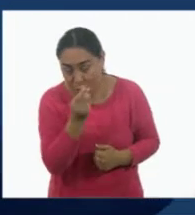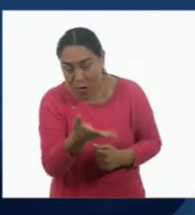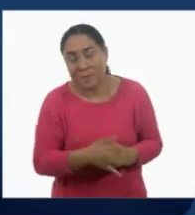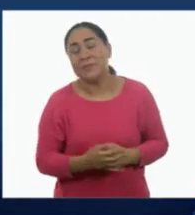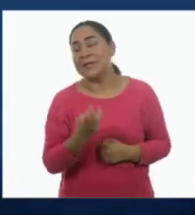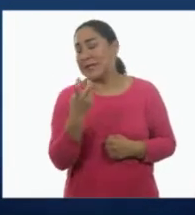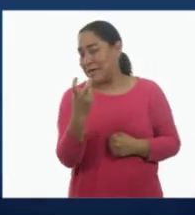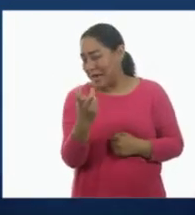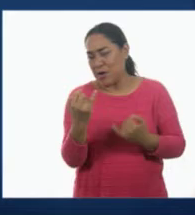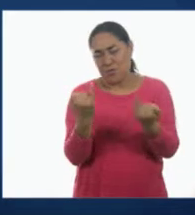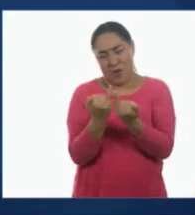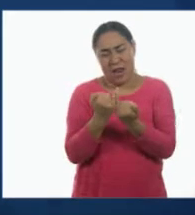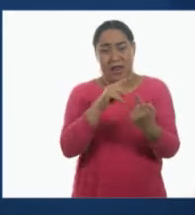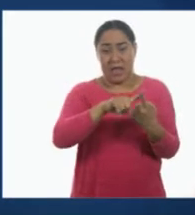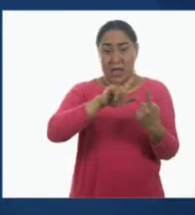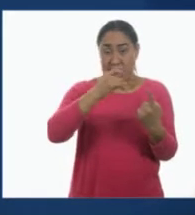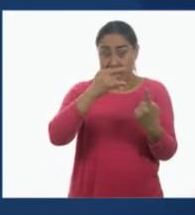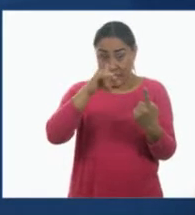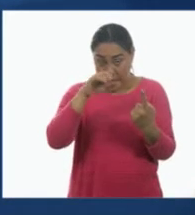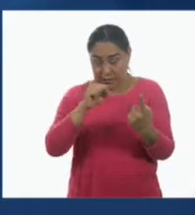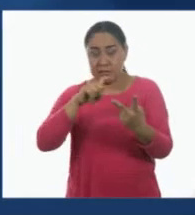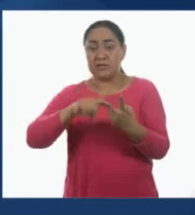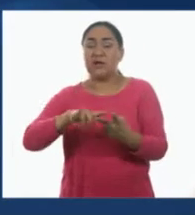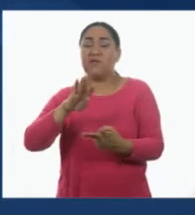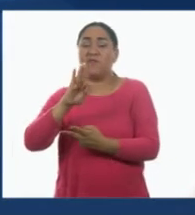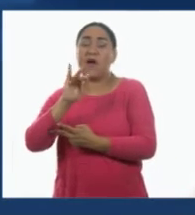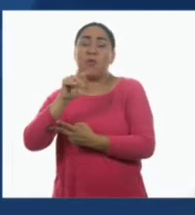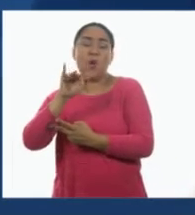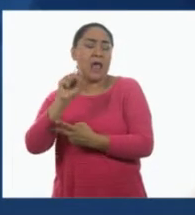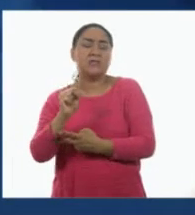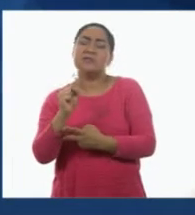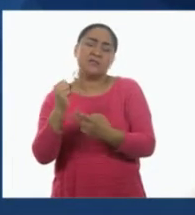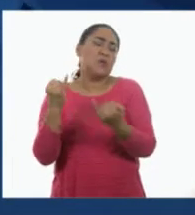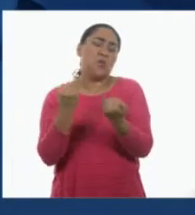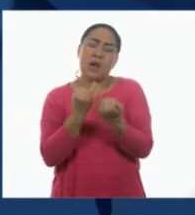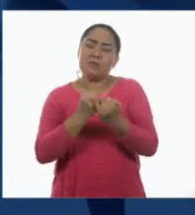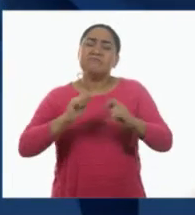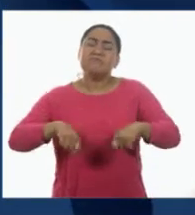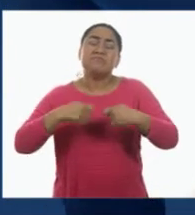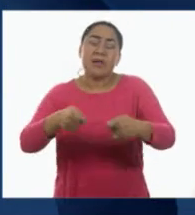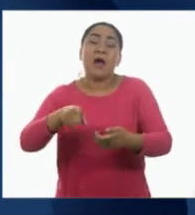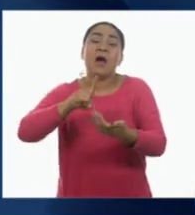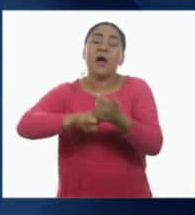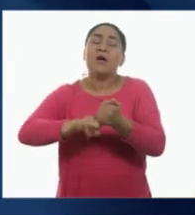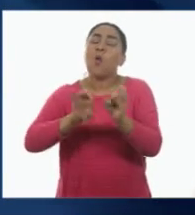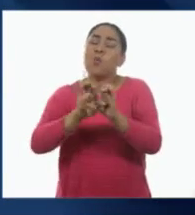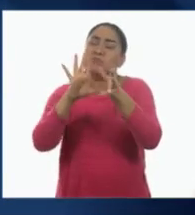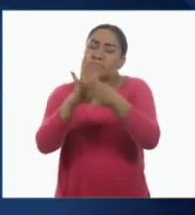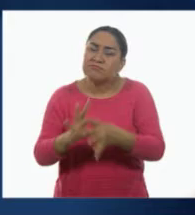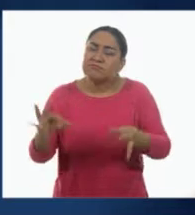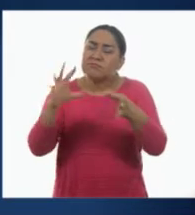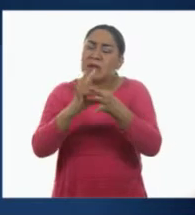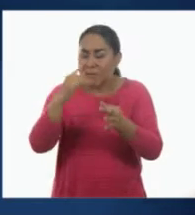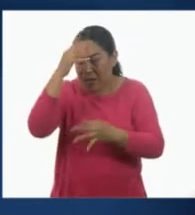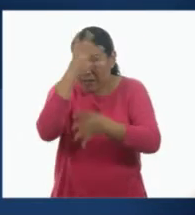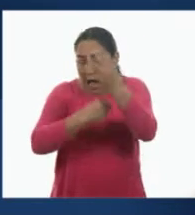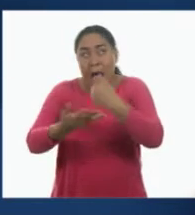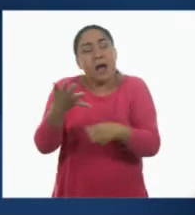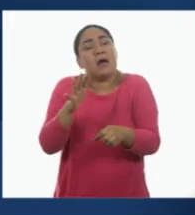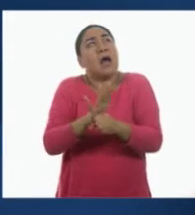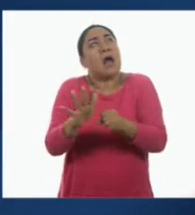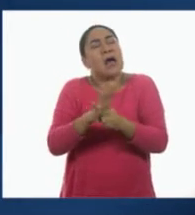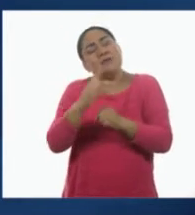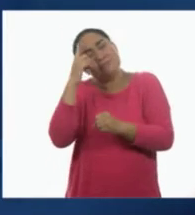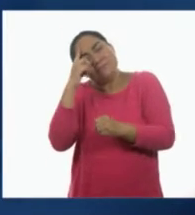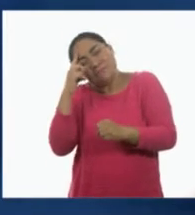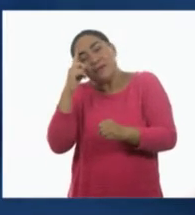las leyendas, las fábulas tienen un origen popular. Los fabularios eran códigos educativos que mostraban, por medio de los animales,